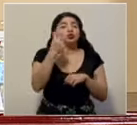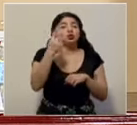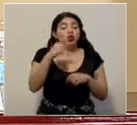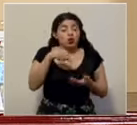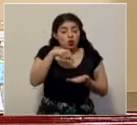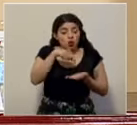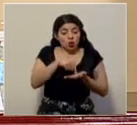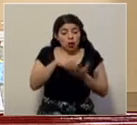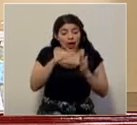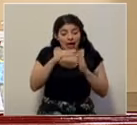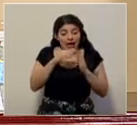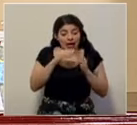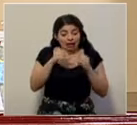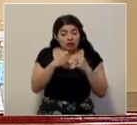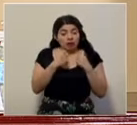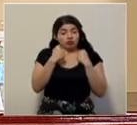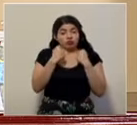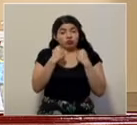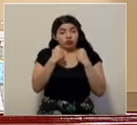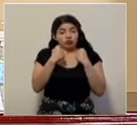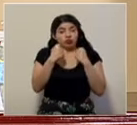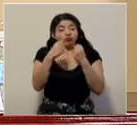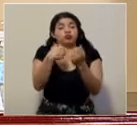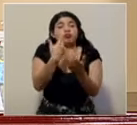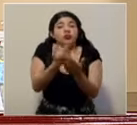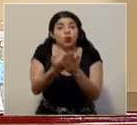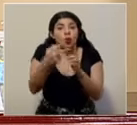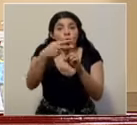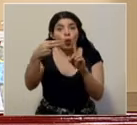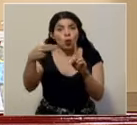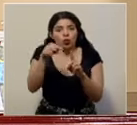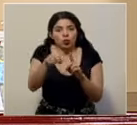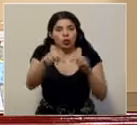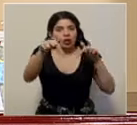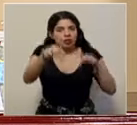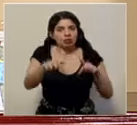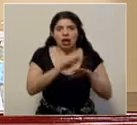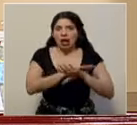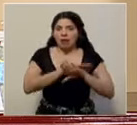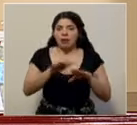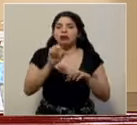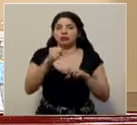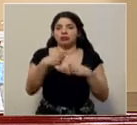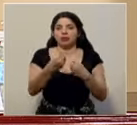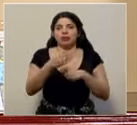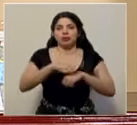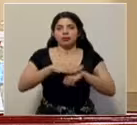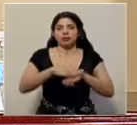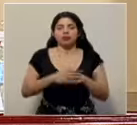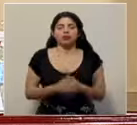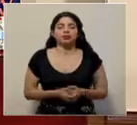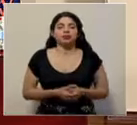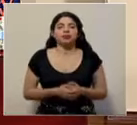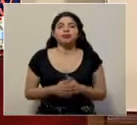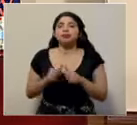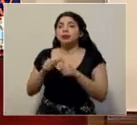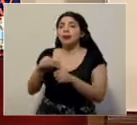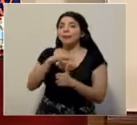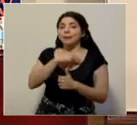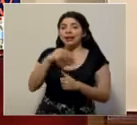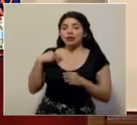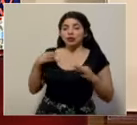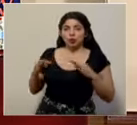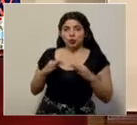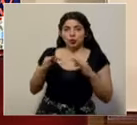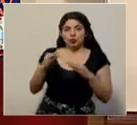el punto de salida, desde su casa, desde donde sea, hasta el lugar donde tiene la reserva de hotel. Continuamos con el ministro de